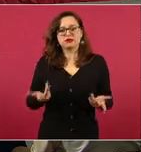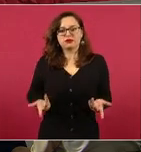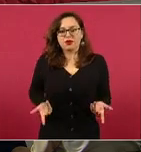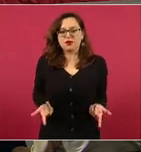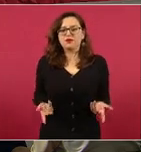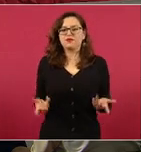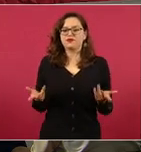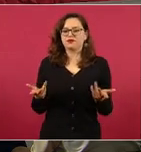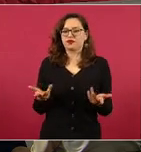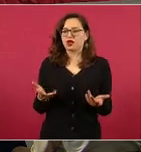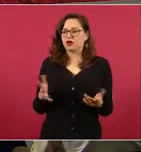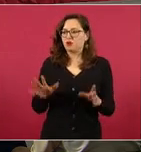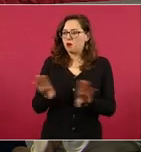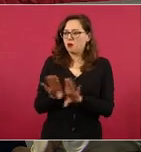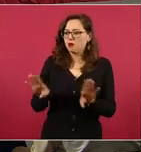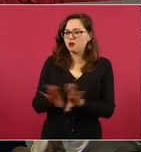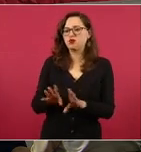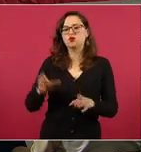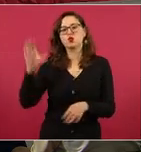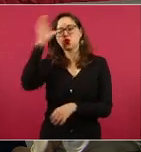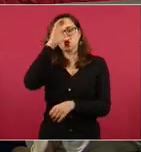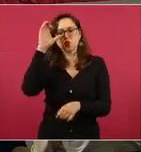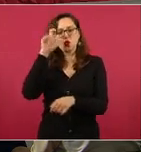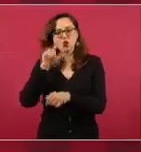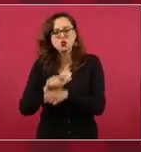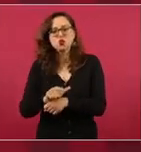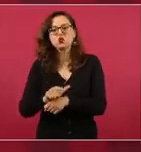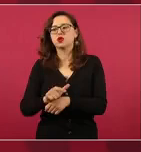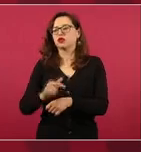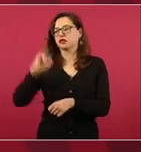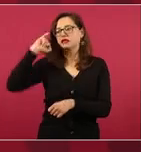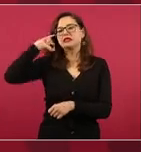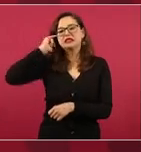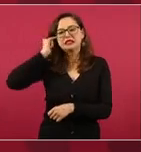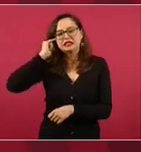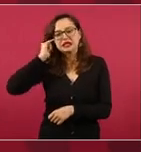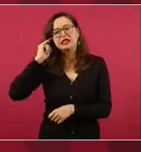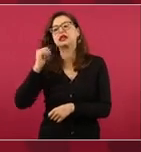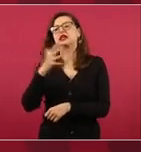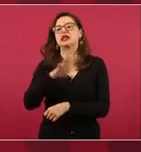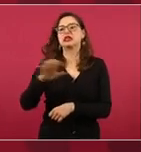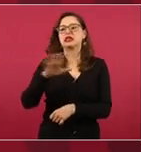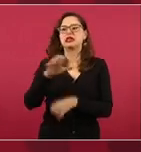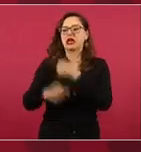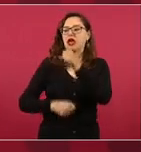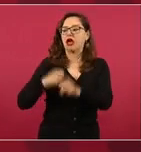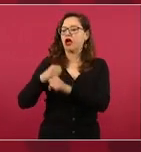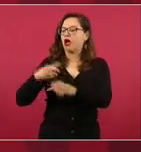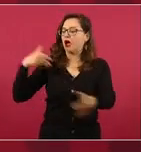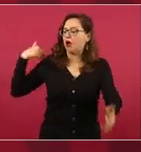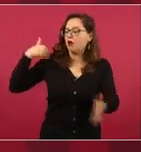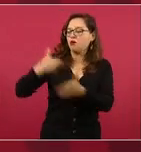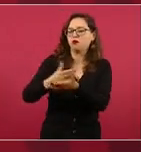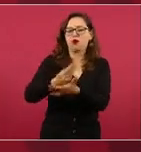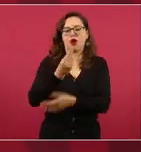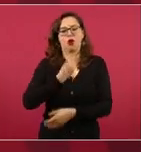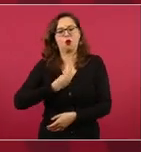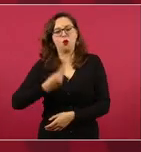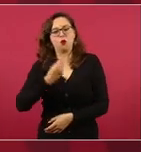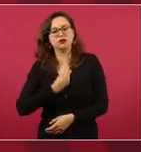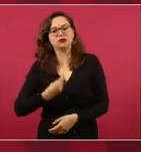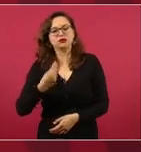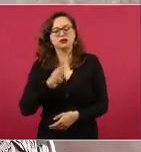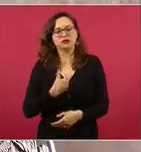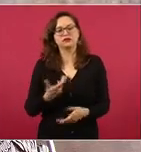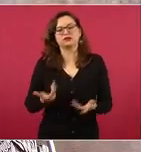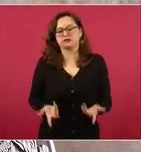despojados y discriminados, de las culturas que han resistido 500 años, que están vivas y que merecen reconocerse en la grandeza de